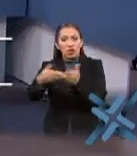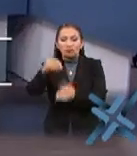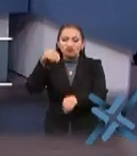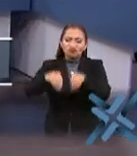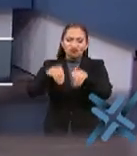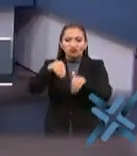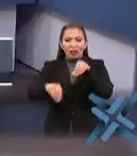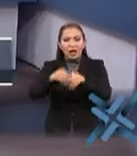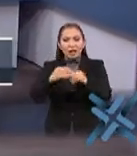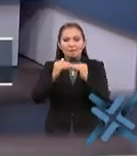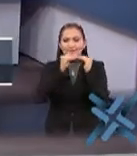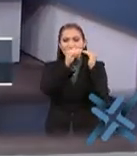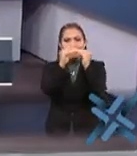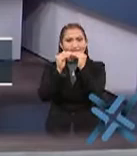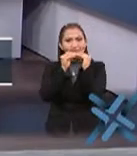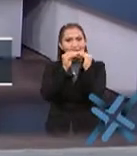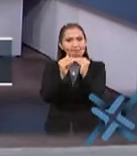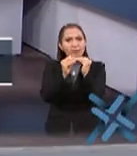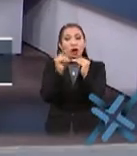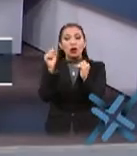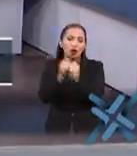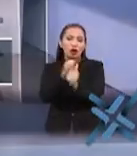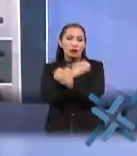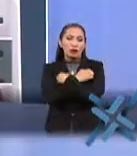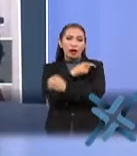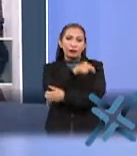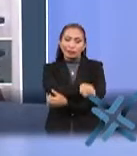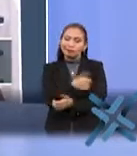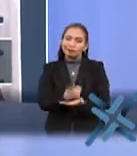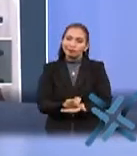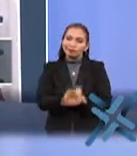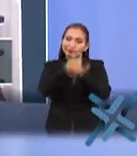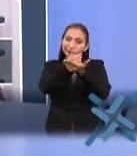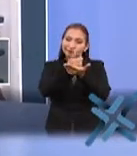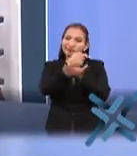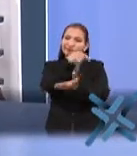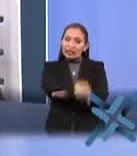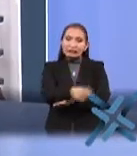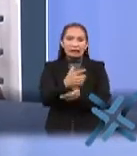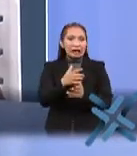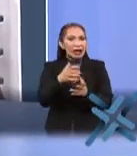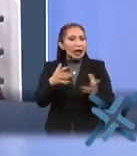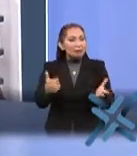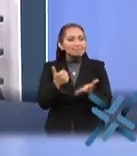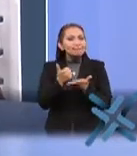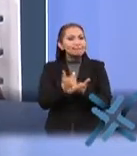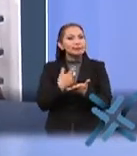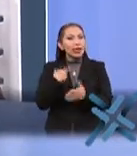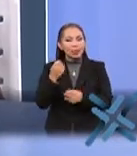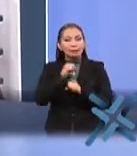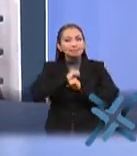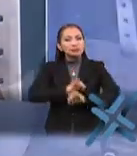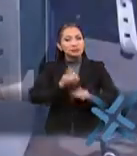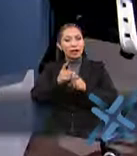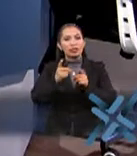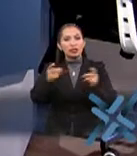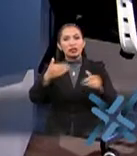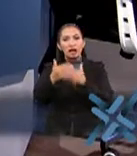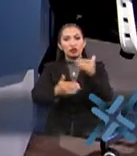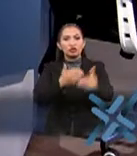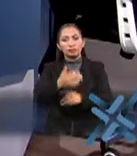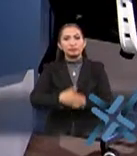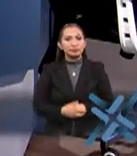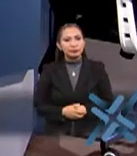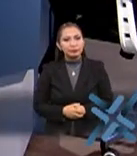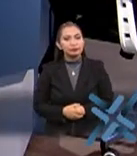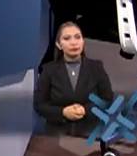modernización, democratización, si no es a través de la educación, ¿no? Que es la gran palanca, la gran polea de transmisión y desarrollo de la